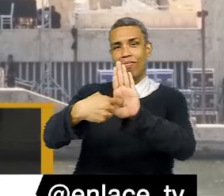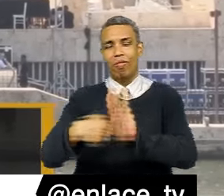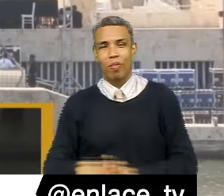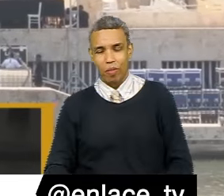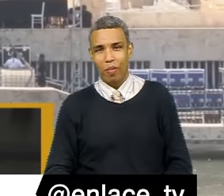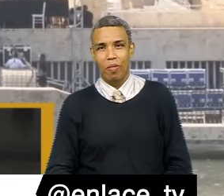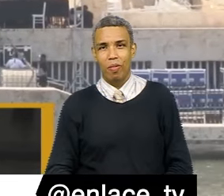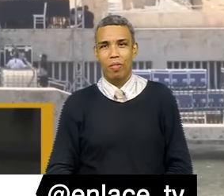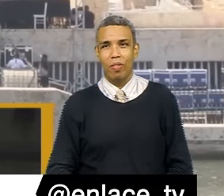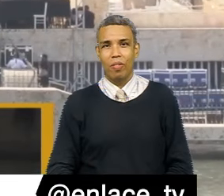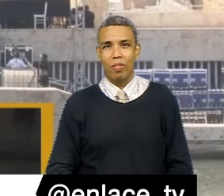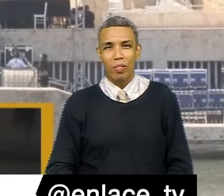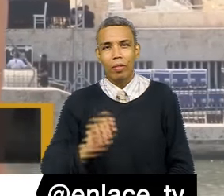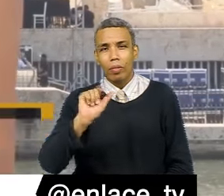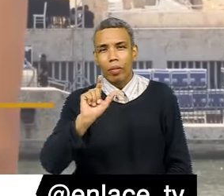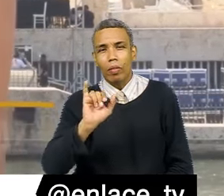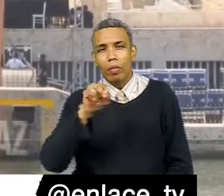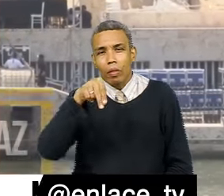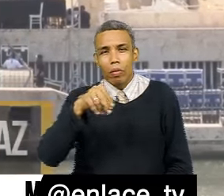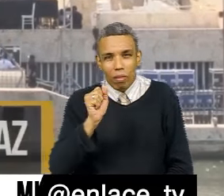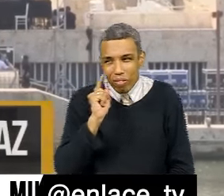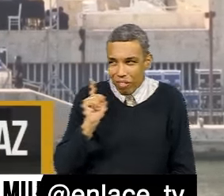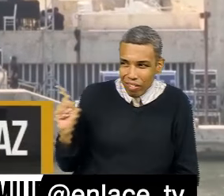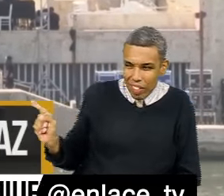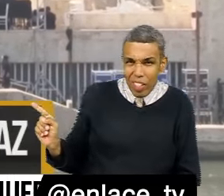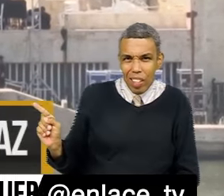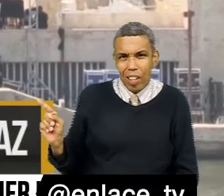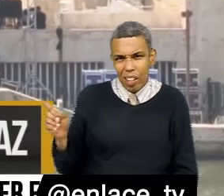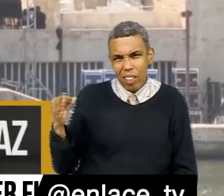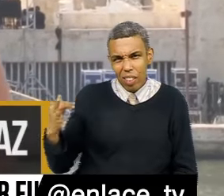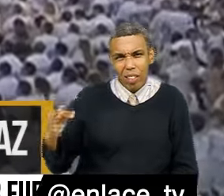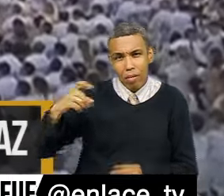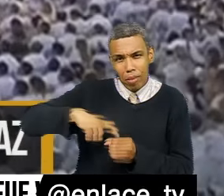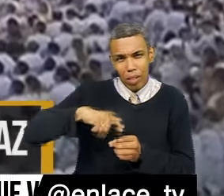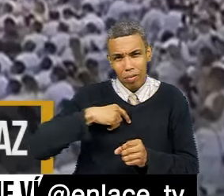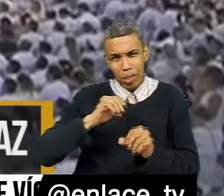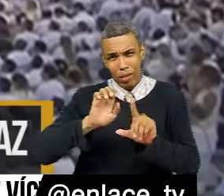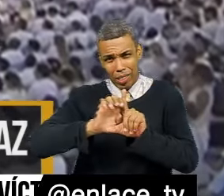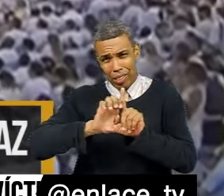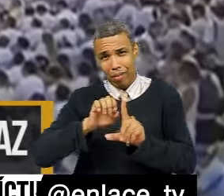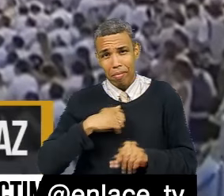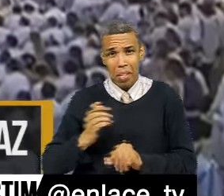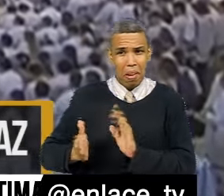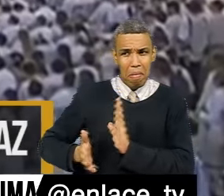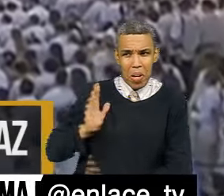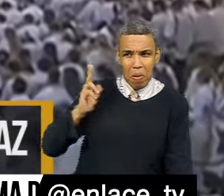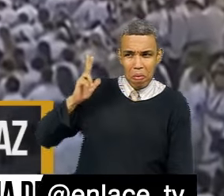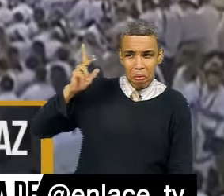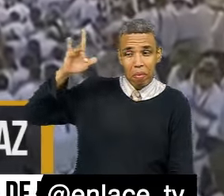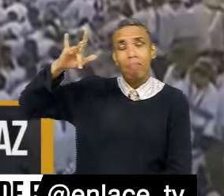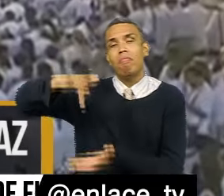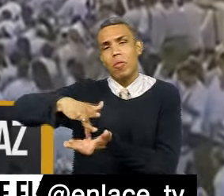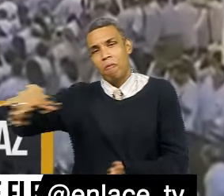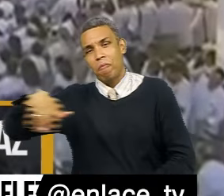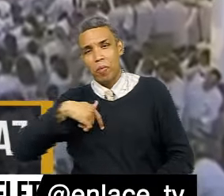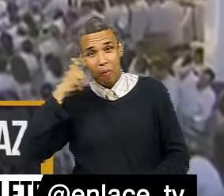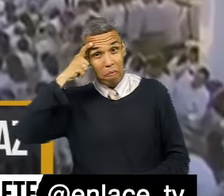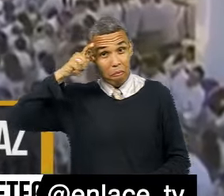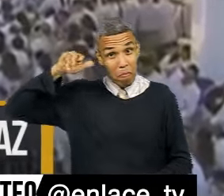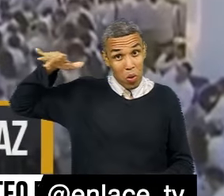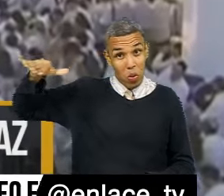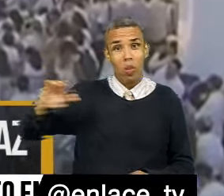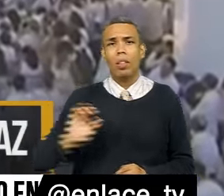Brujés, periodista de Enlace Televisión, el canal de los barranqueños, visitó La Heroica para cumplir con otro de los momentos, como ella lo ha calificado, más importante